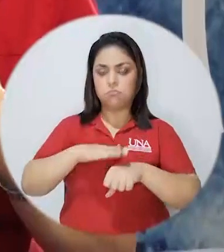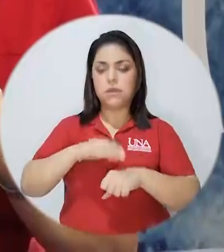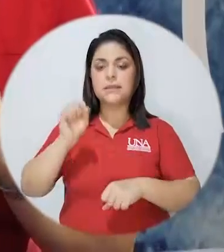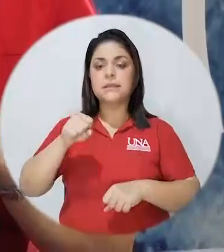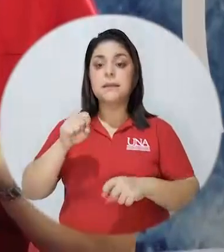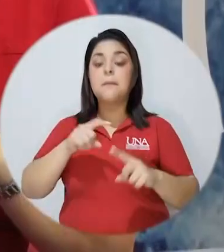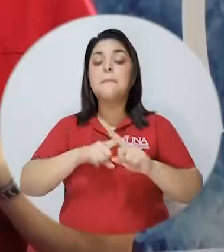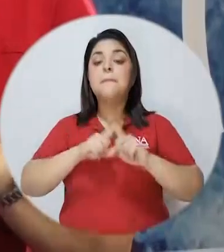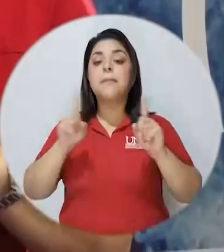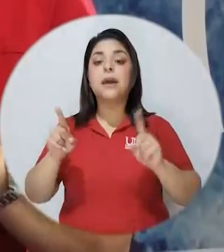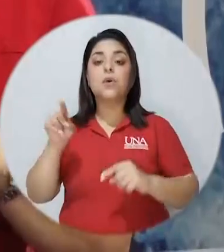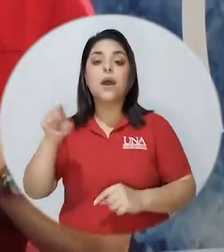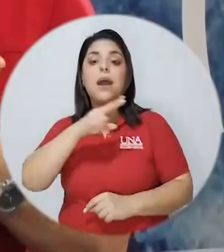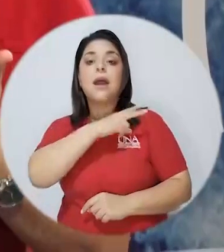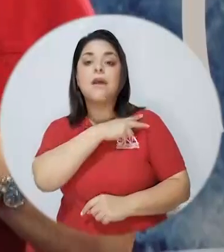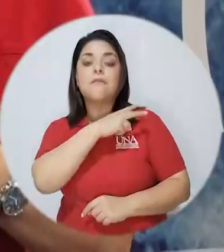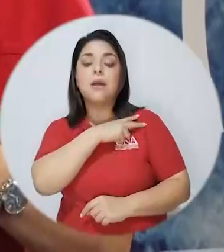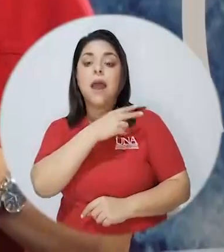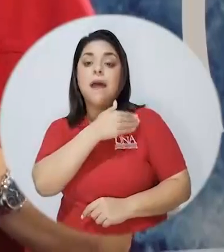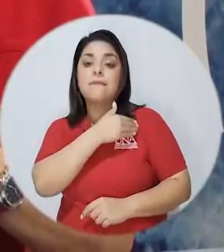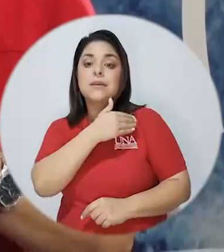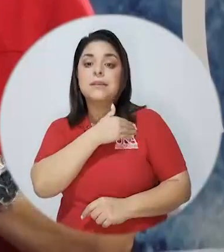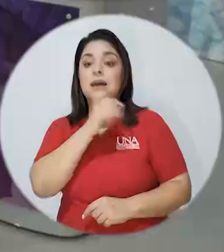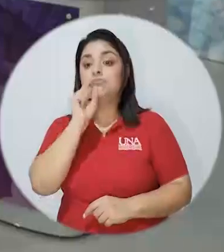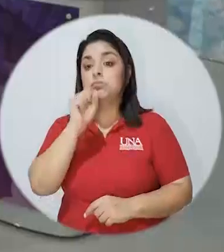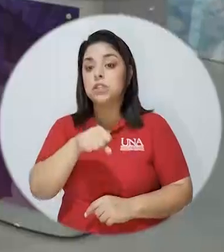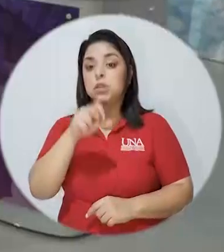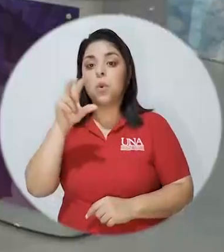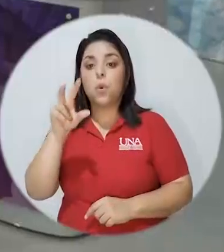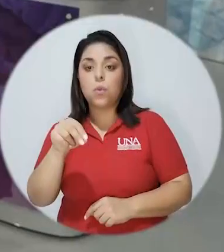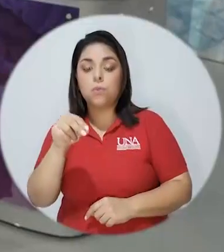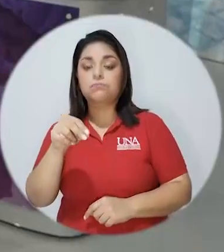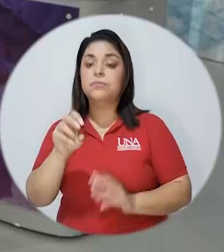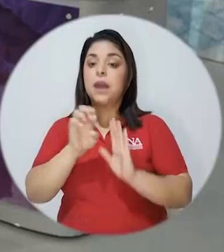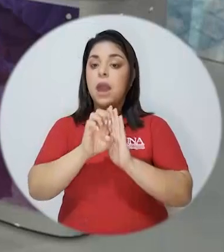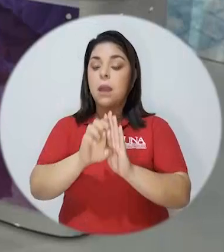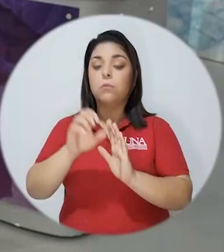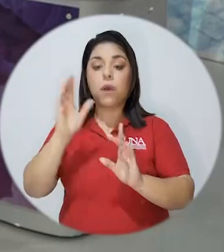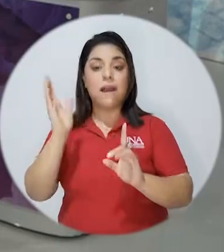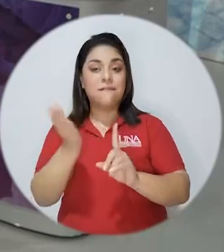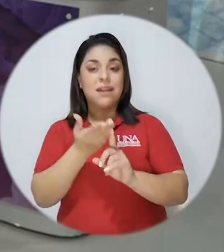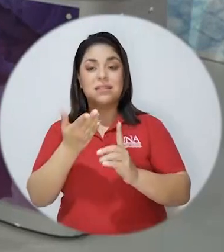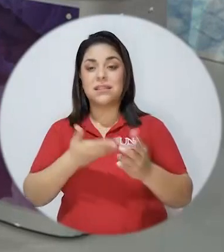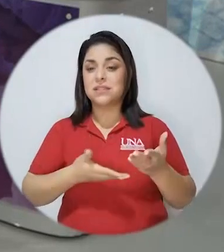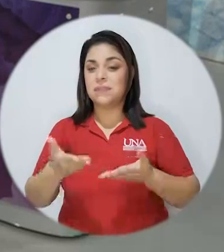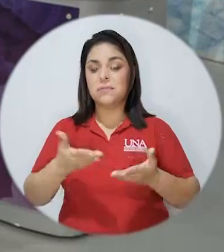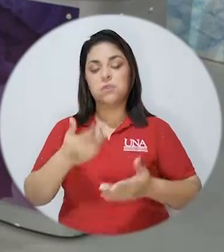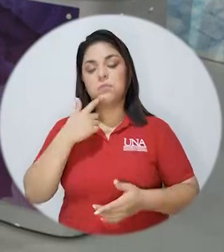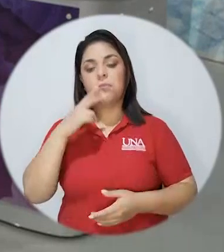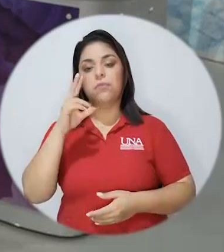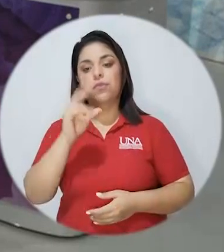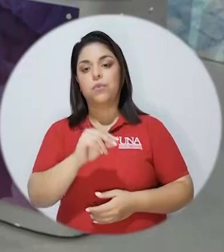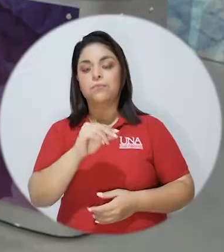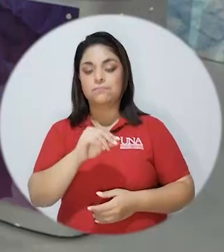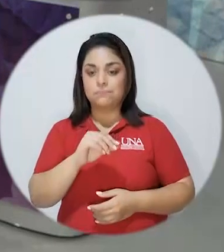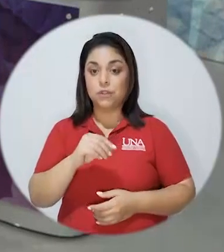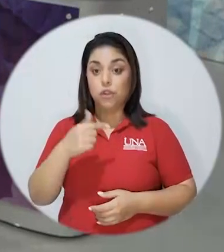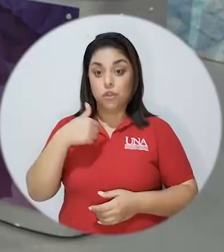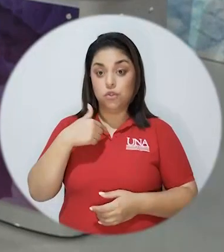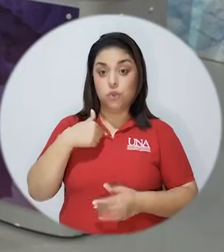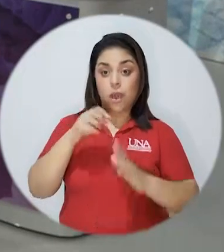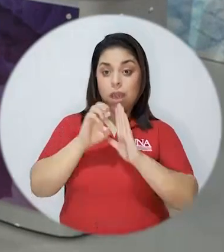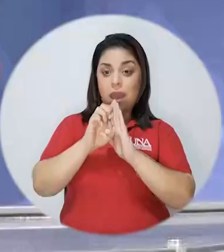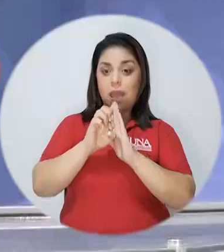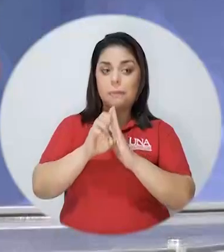Pero ¿cuándo podría Maribel decirme si está de acuerdo o no? Si afecta el servicio, no. Porque si resulta que con las personas que yo tengo